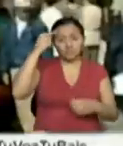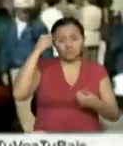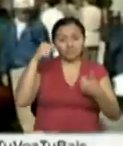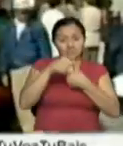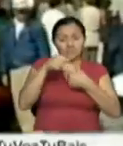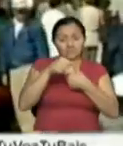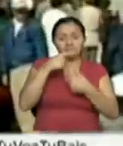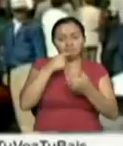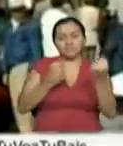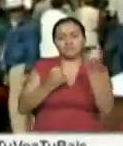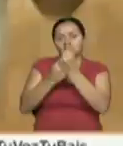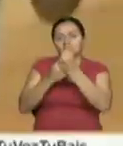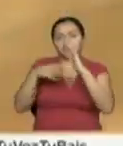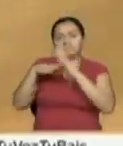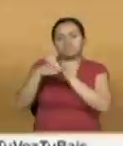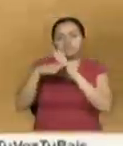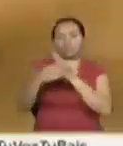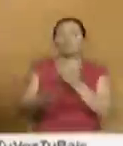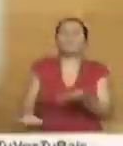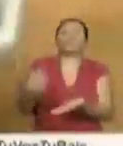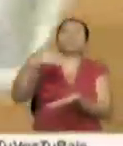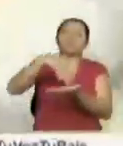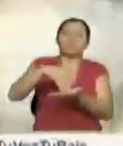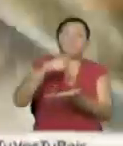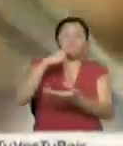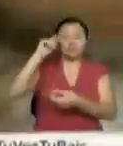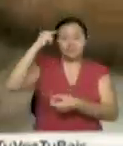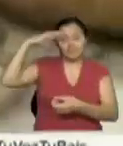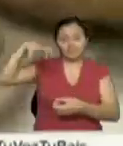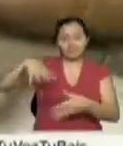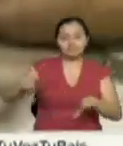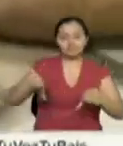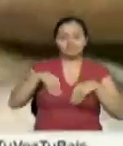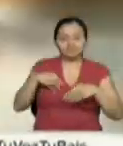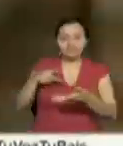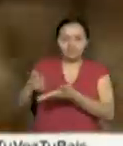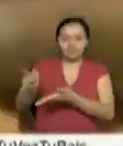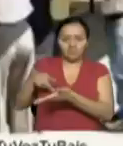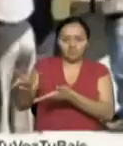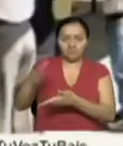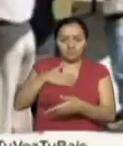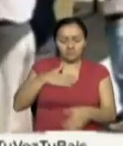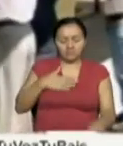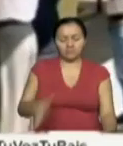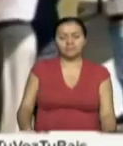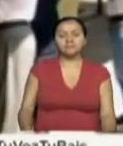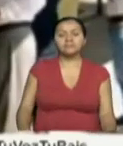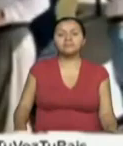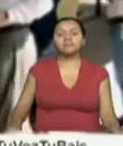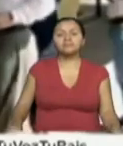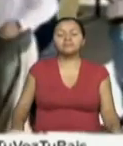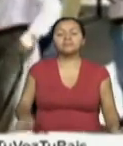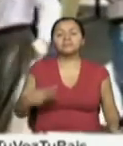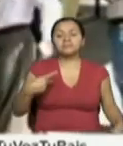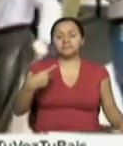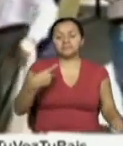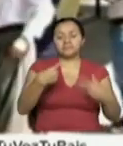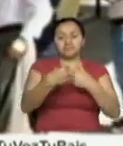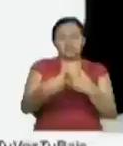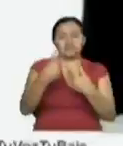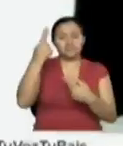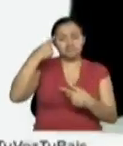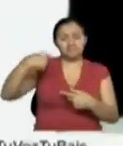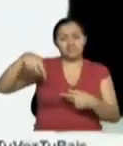banca a través del proceso de salvataje. El Estado asumió la deuda financiera. El Estado prestó millones de dólares a los